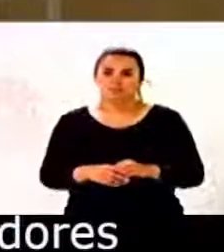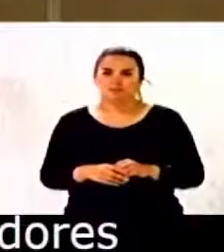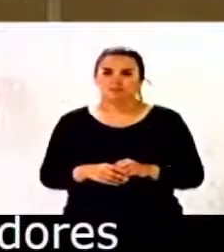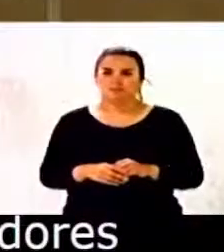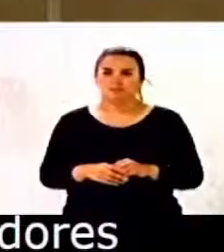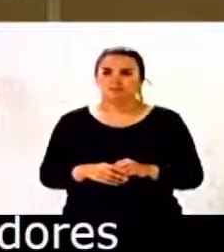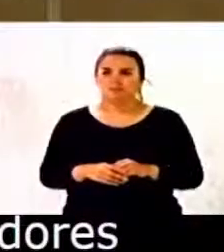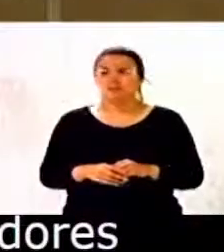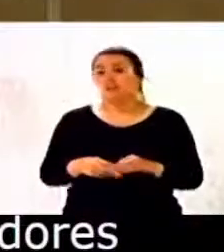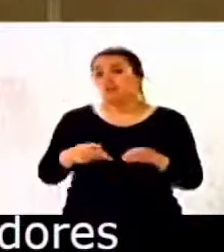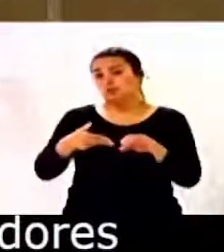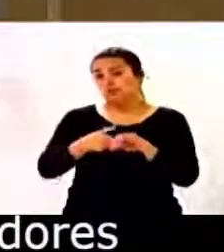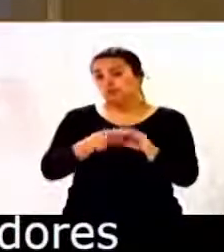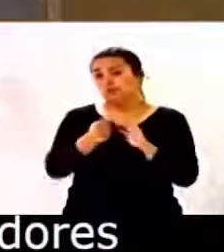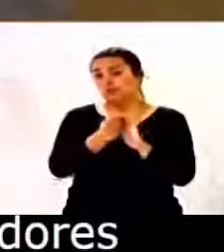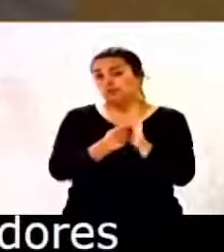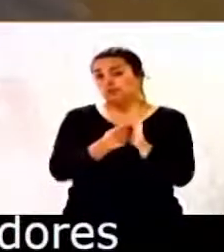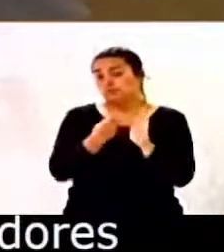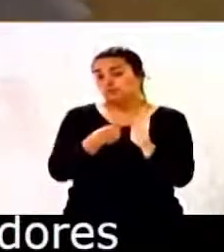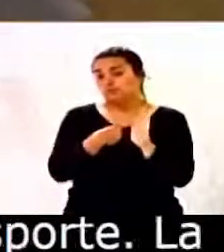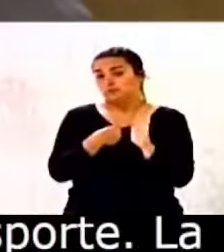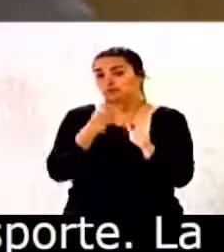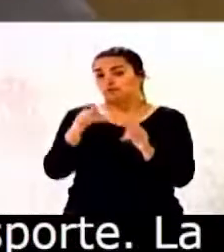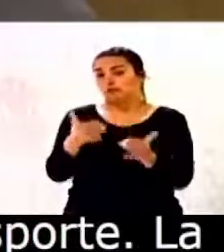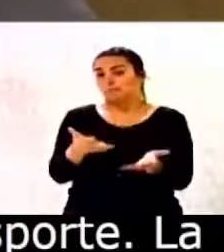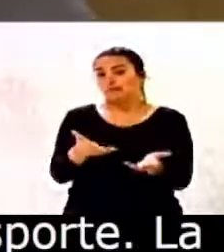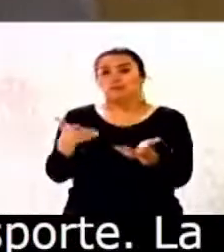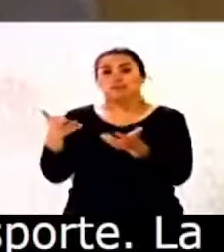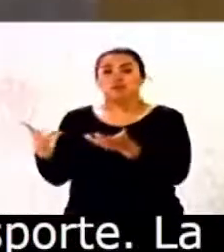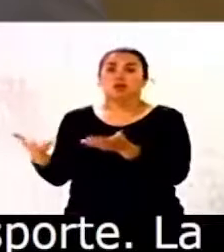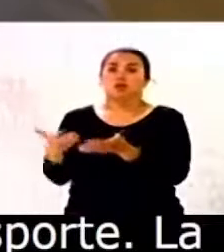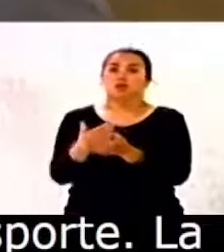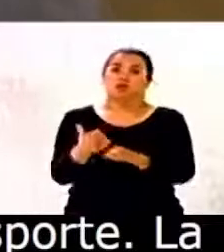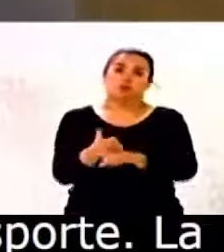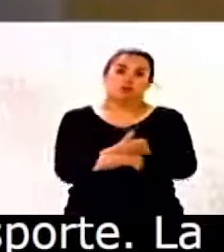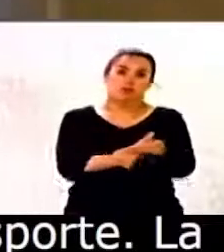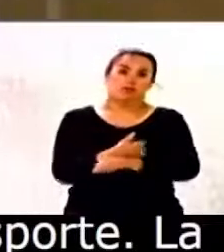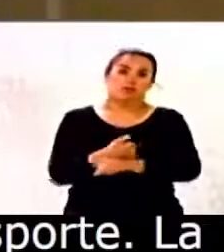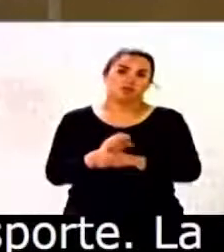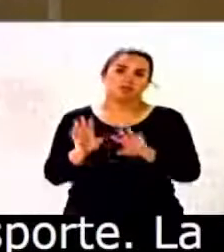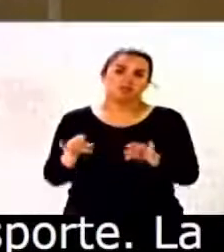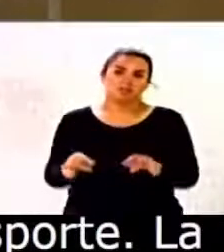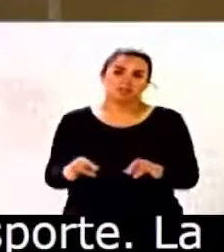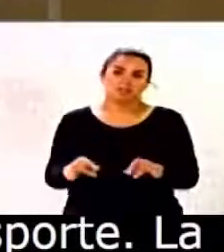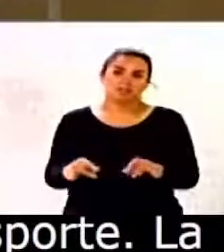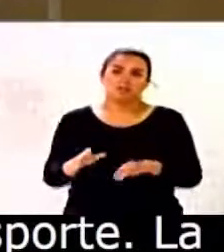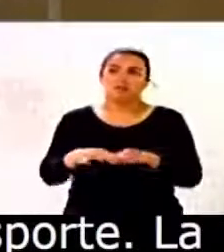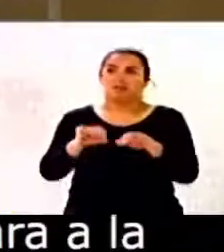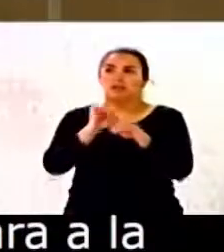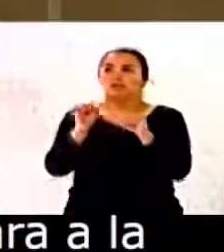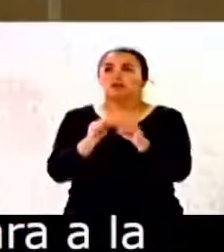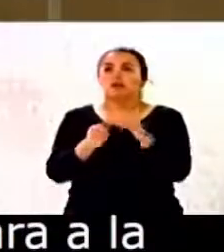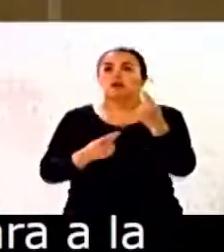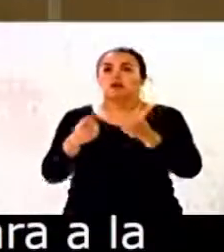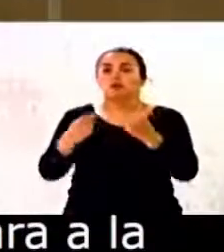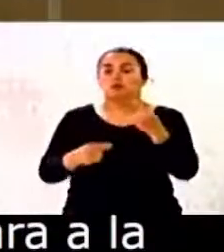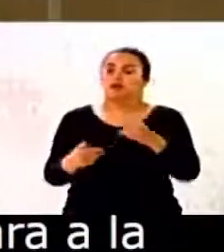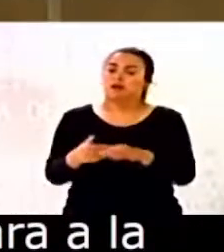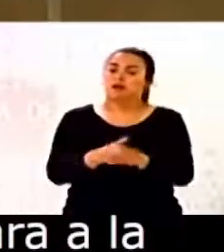del combustible, lógicamente, beneficiará a toda la ciudadanía que de alguna u otra manera